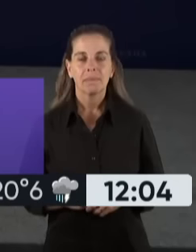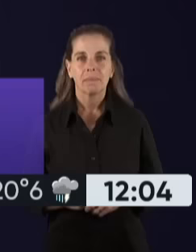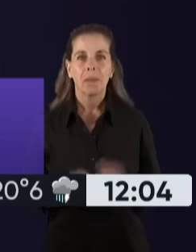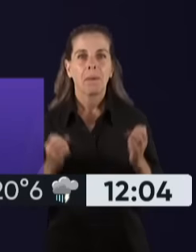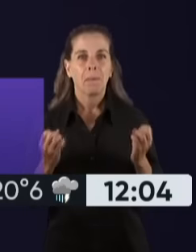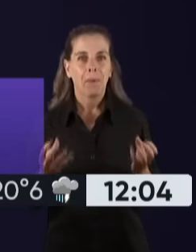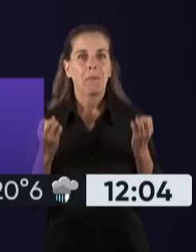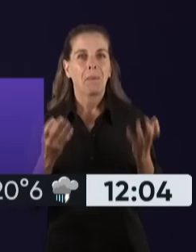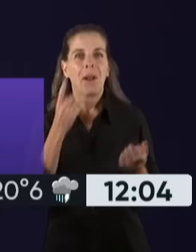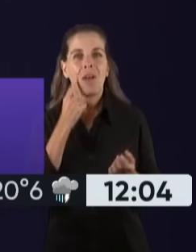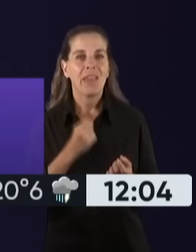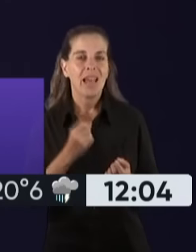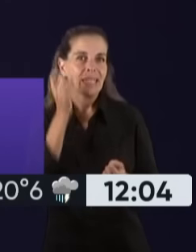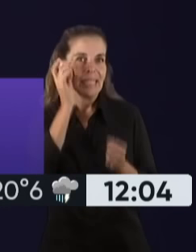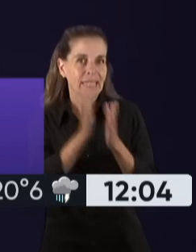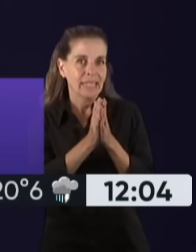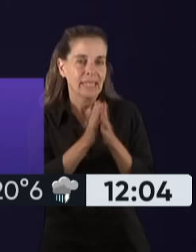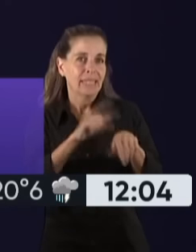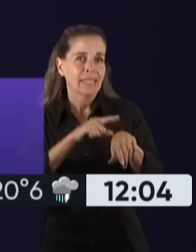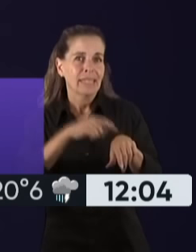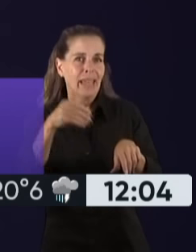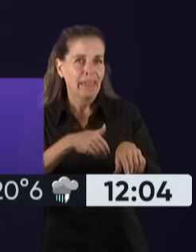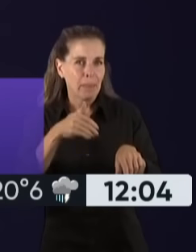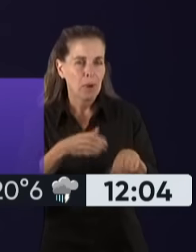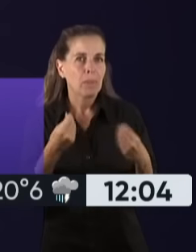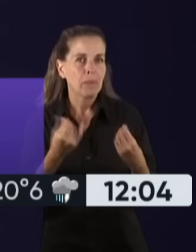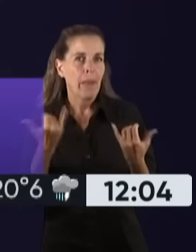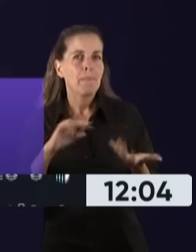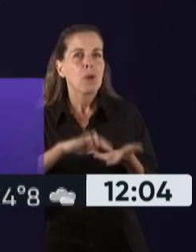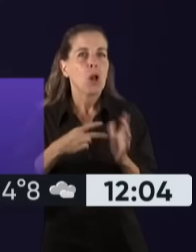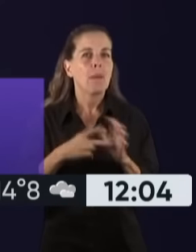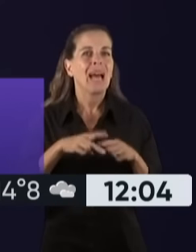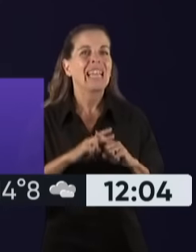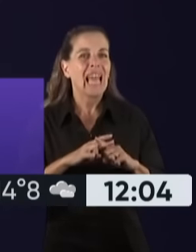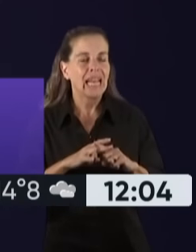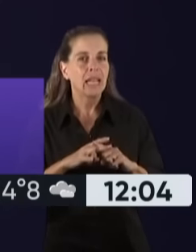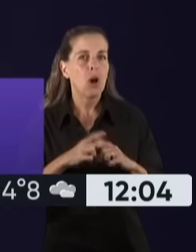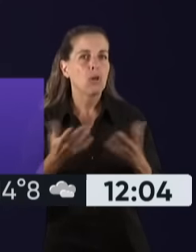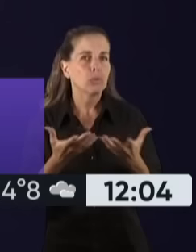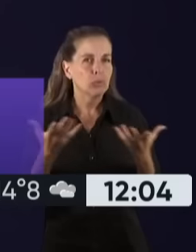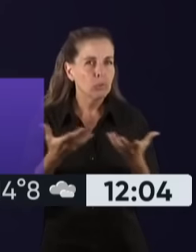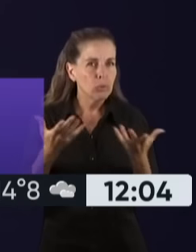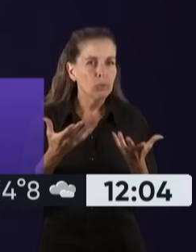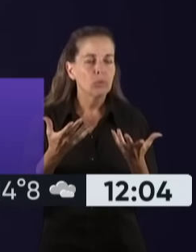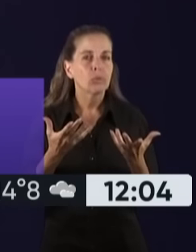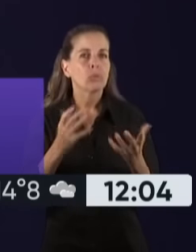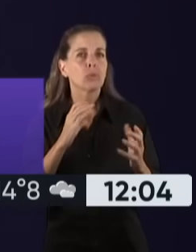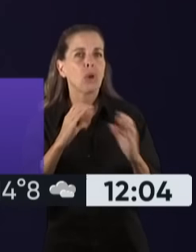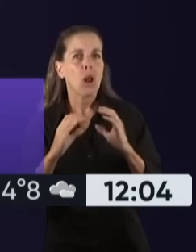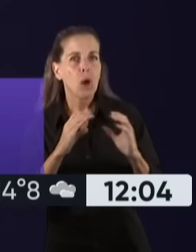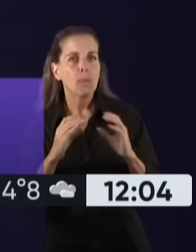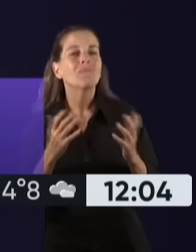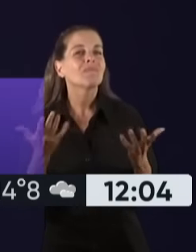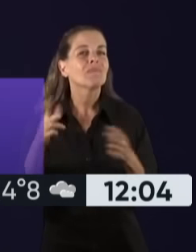Bueno muy buenos días perdón el el atraso pero teníamos algunos problemas técnicos con la comunicación eh